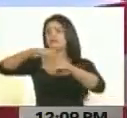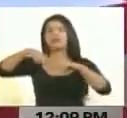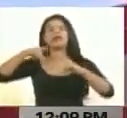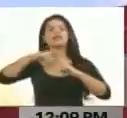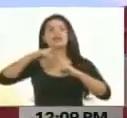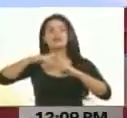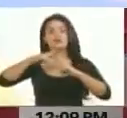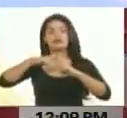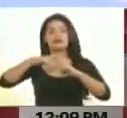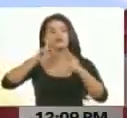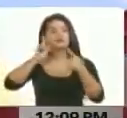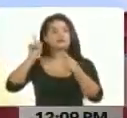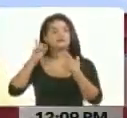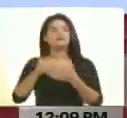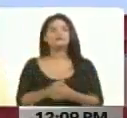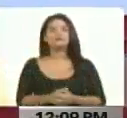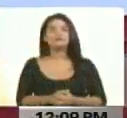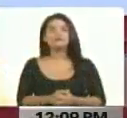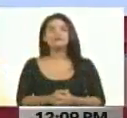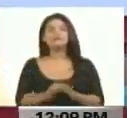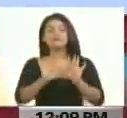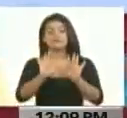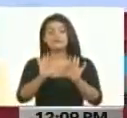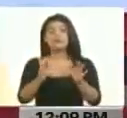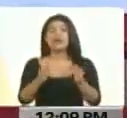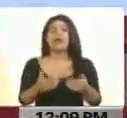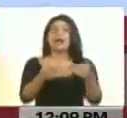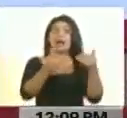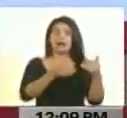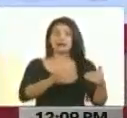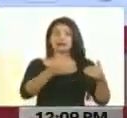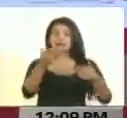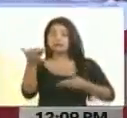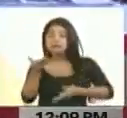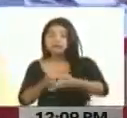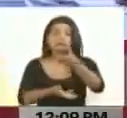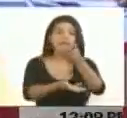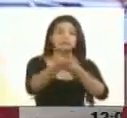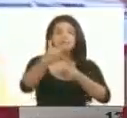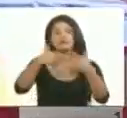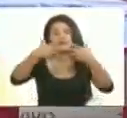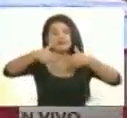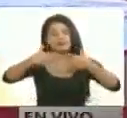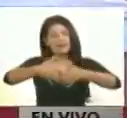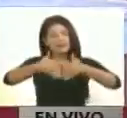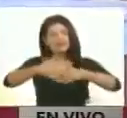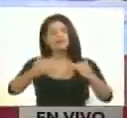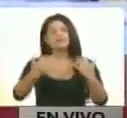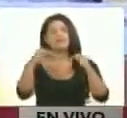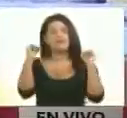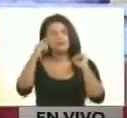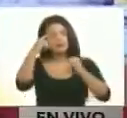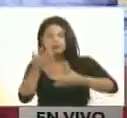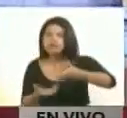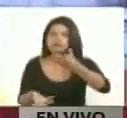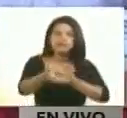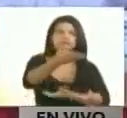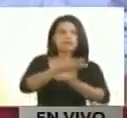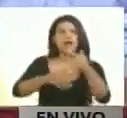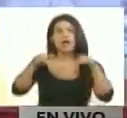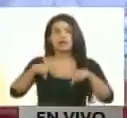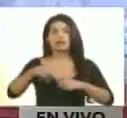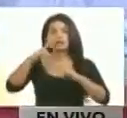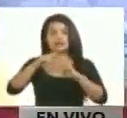de Hevia, donde antes de dar inicio a nuestra operación Cambalache, que corresponde al estado Táchira, en este día de